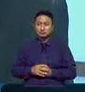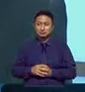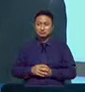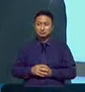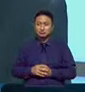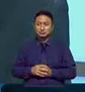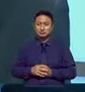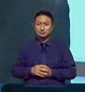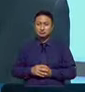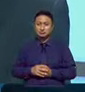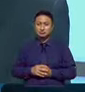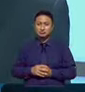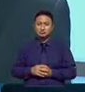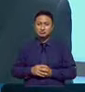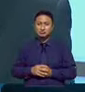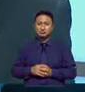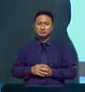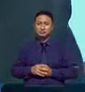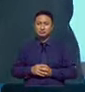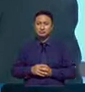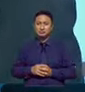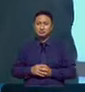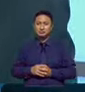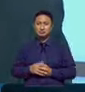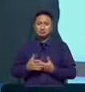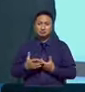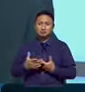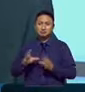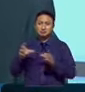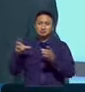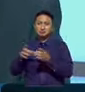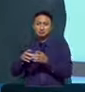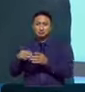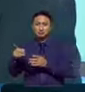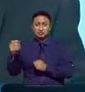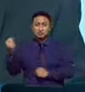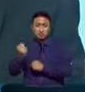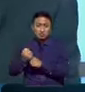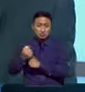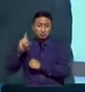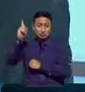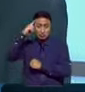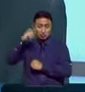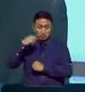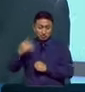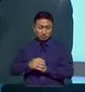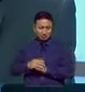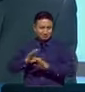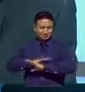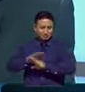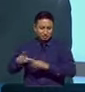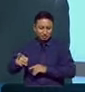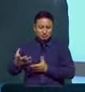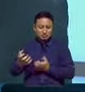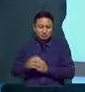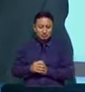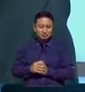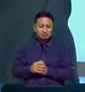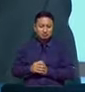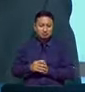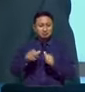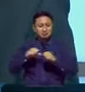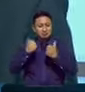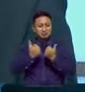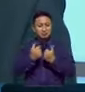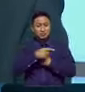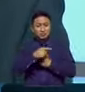gran sentir nacional. Al menos de los sectores que no son afectos al correísmo y que están deseosos de que haya una asamblea